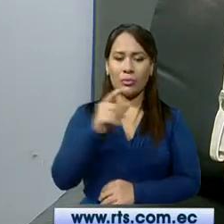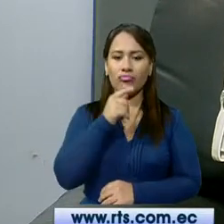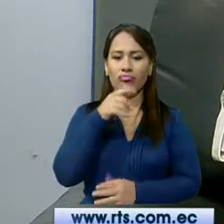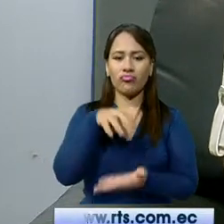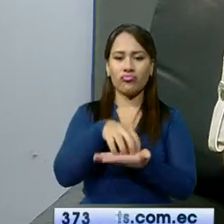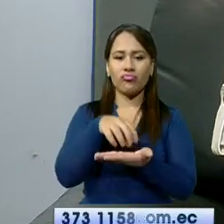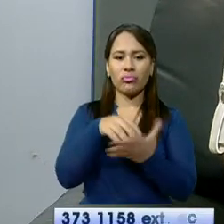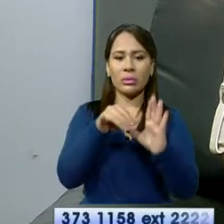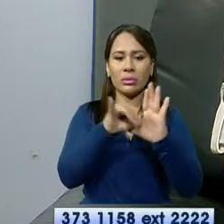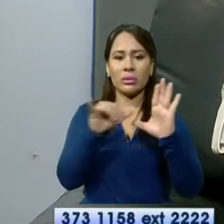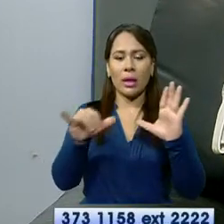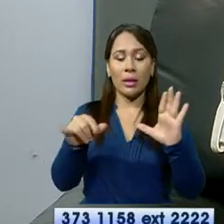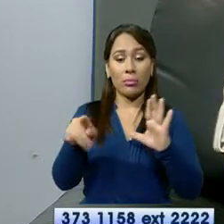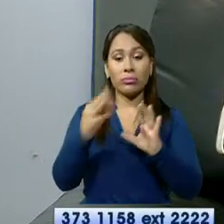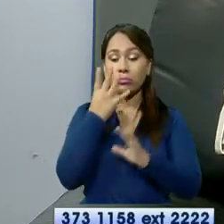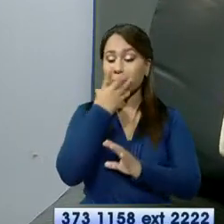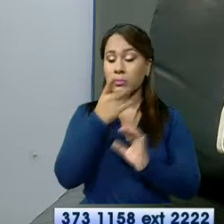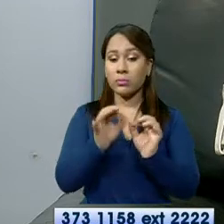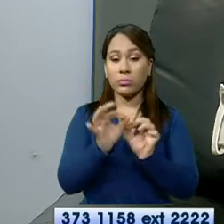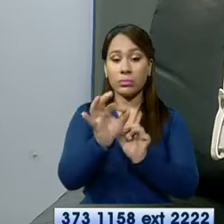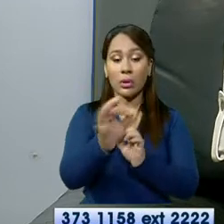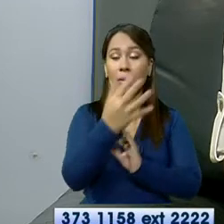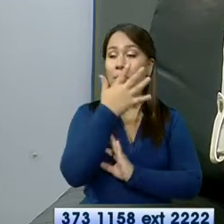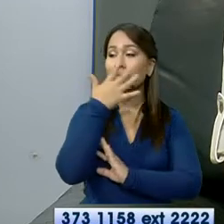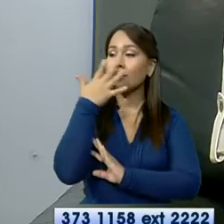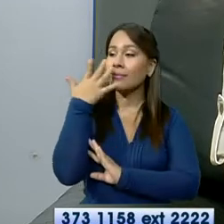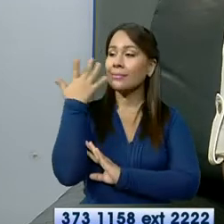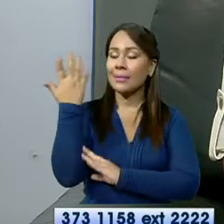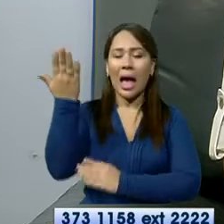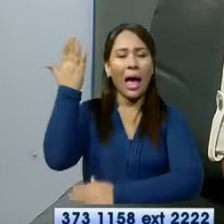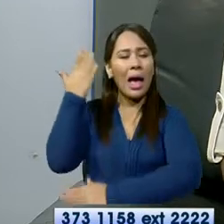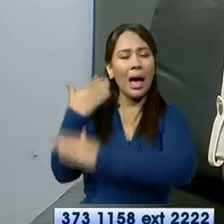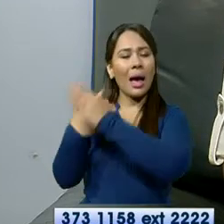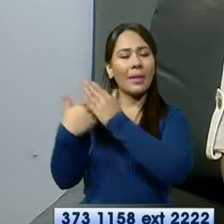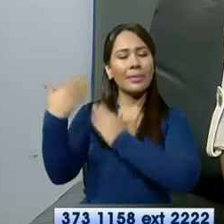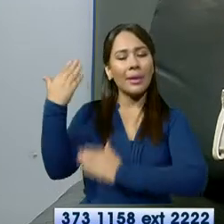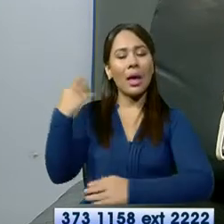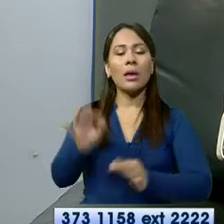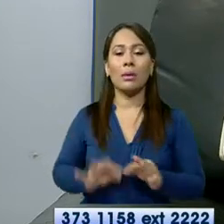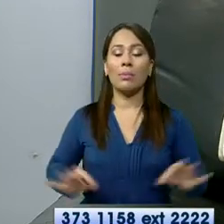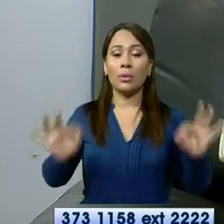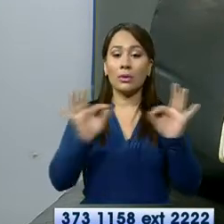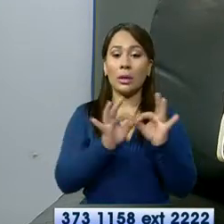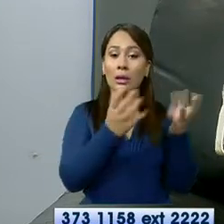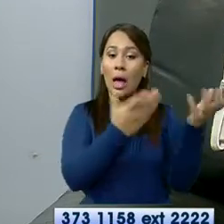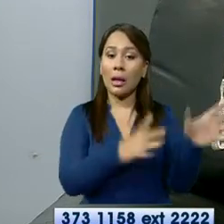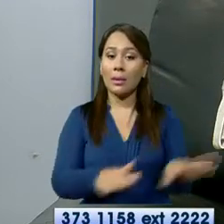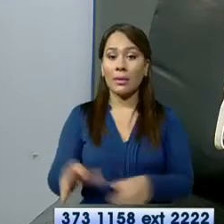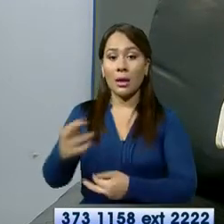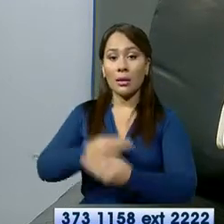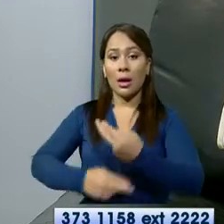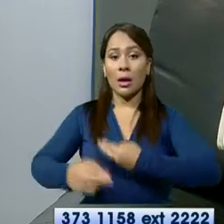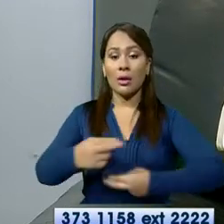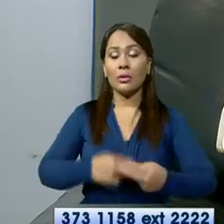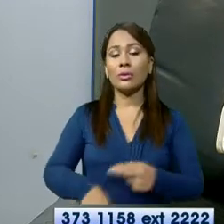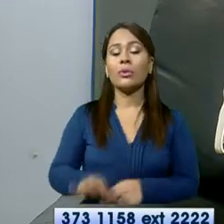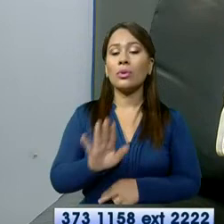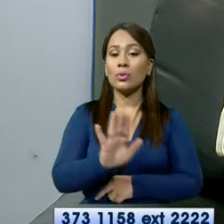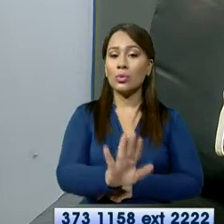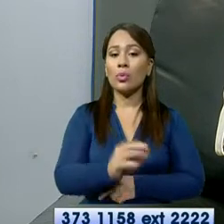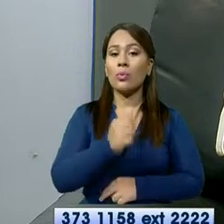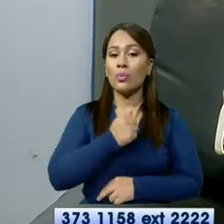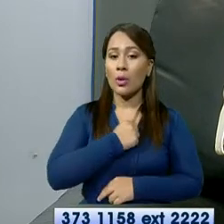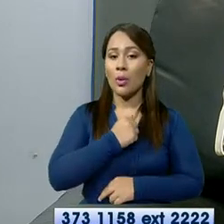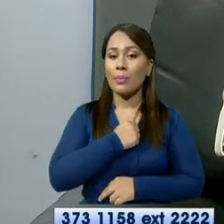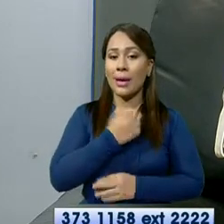Santa Elena, es sin duda una maravilla. A mediados del siglo XX tuvo una importante actividad comercial que fue fundamental en la